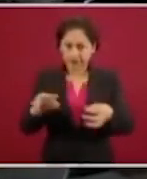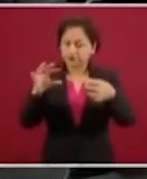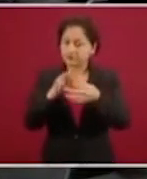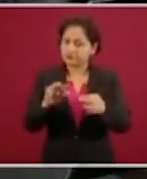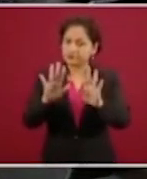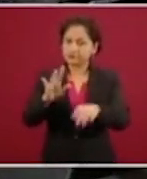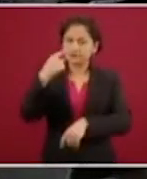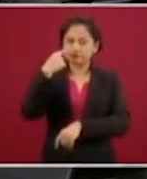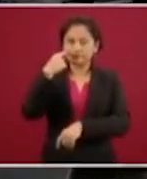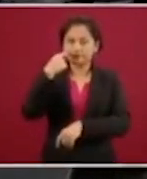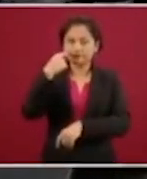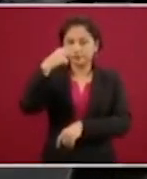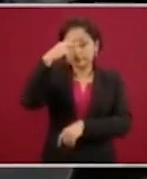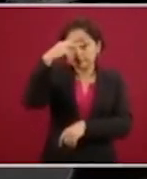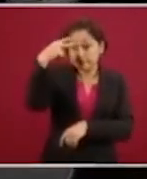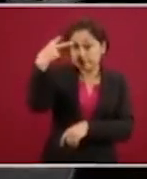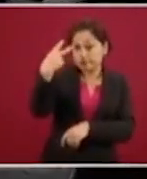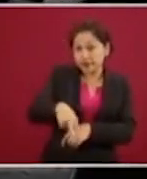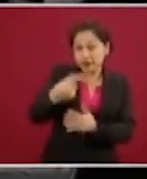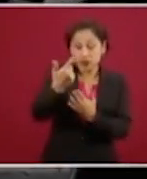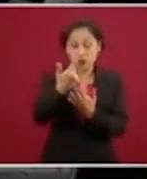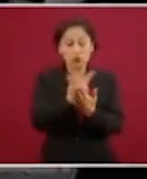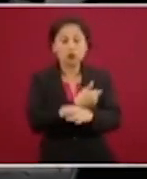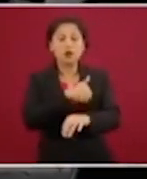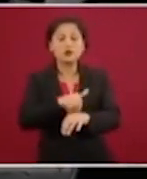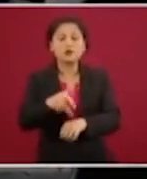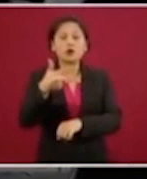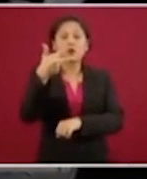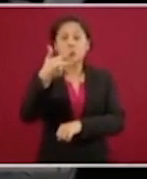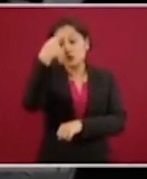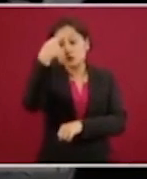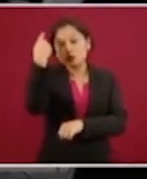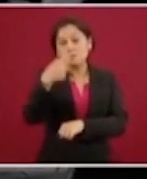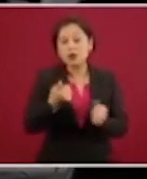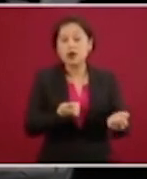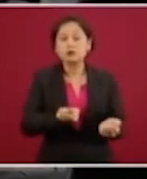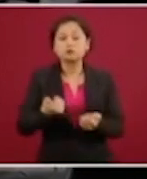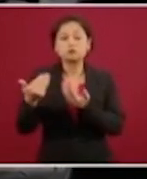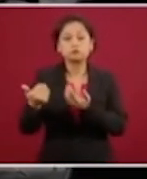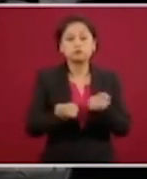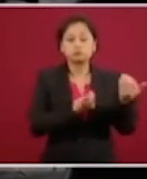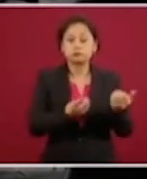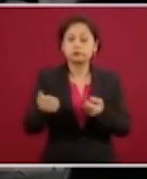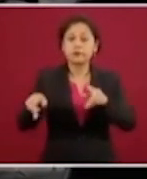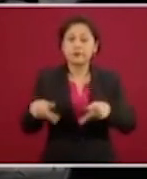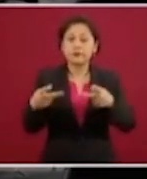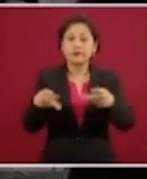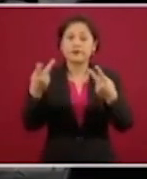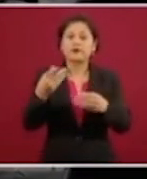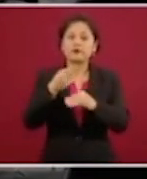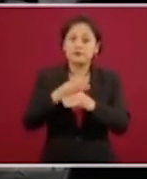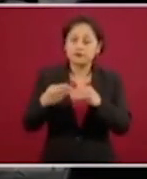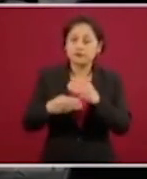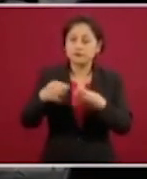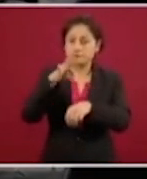México es el octavo exportador del mundo de equipo y productos médicos. Si México en febrero